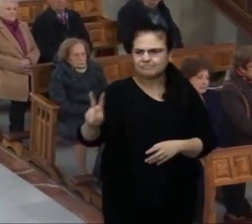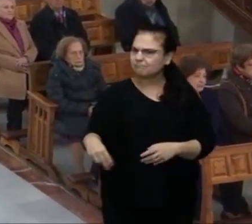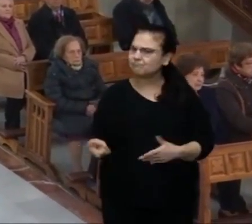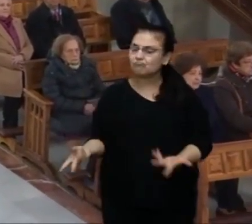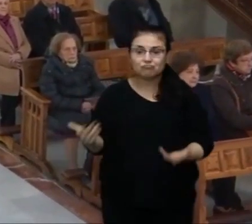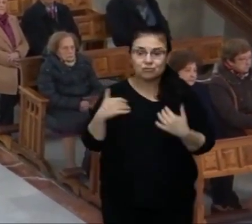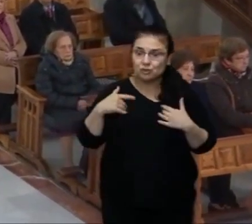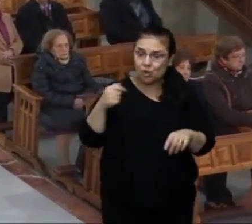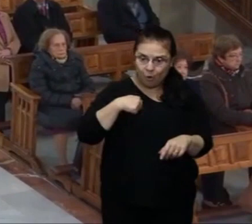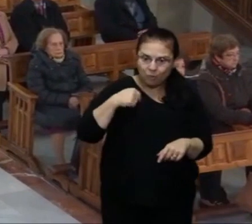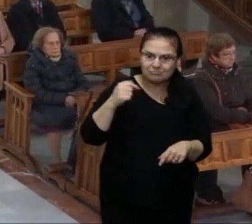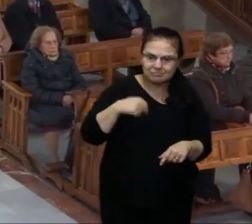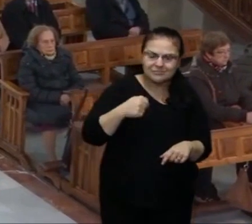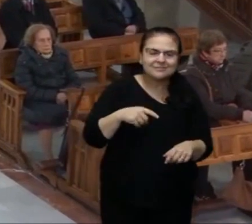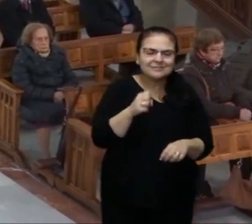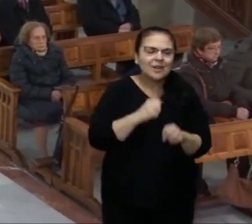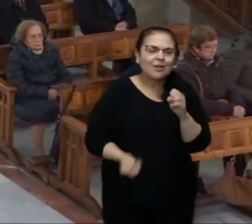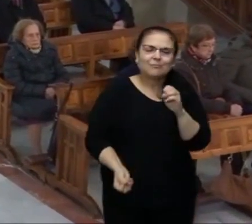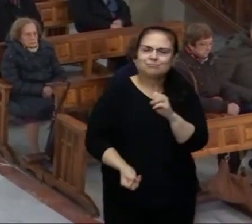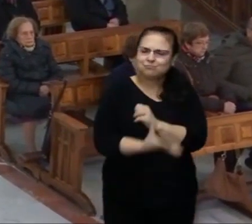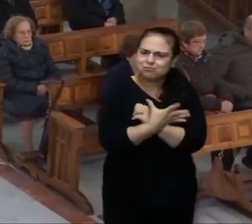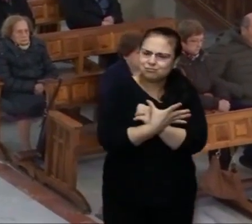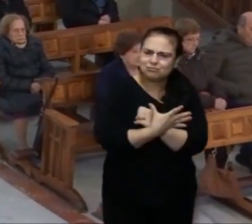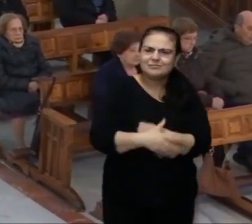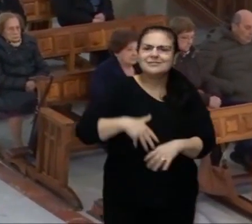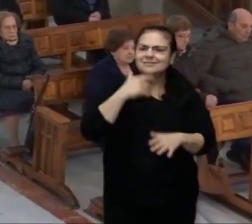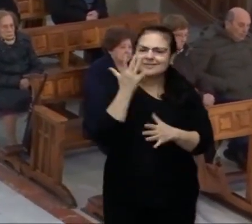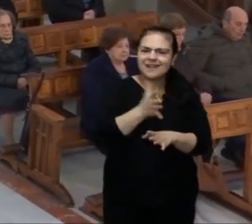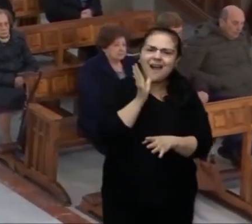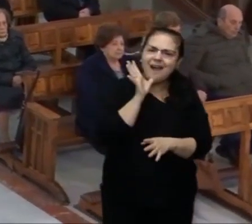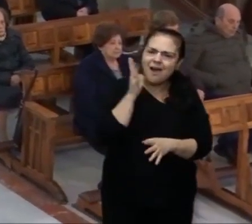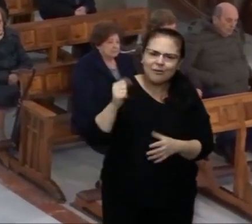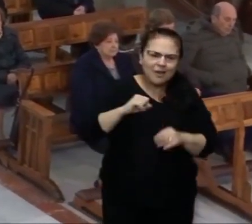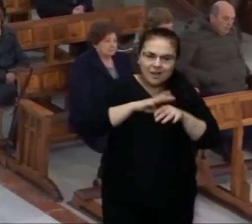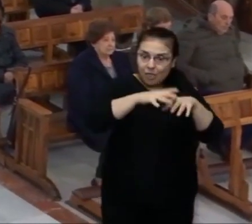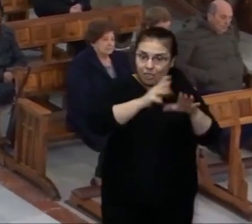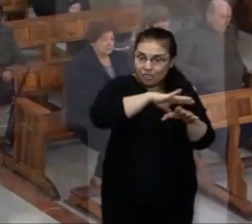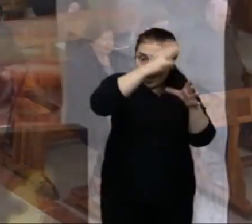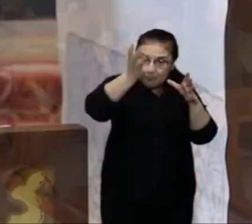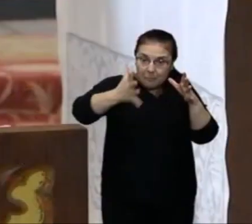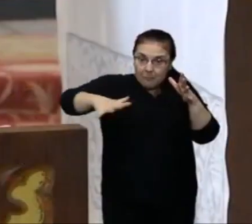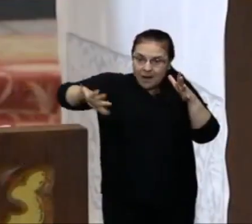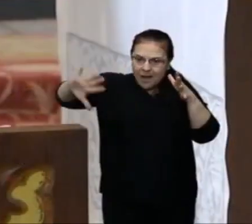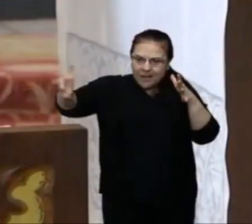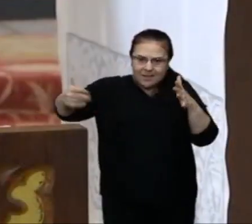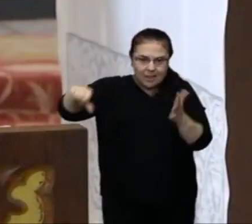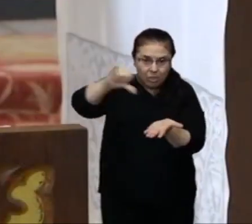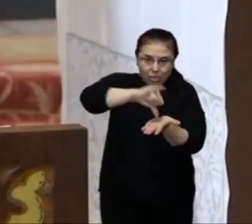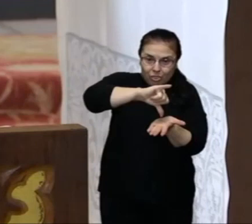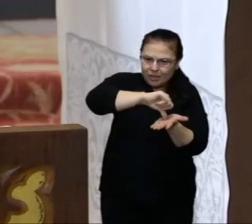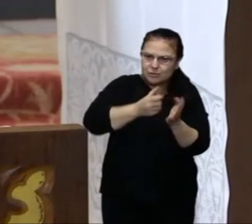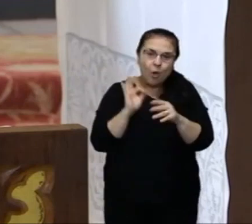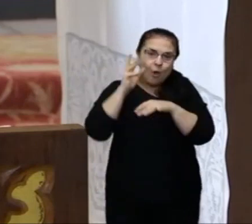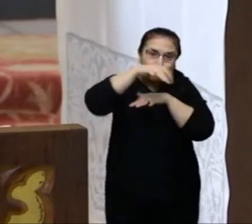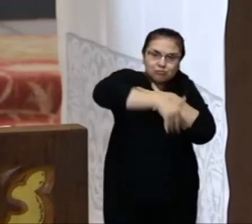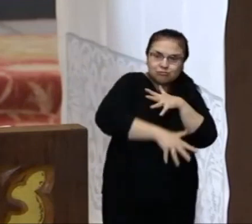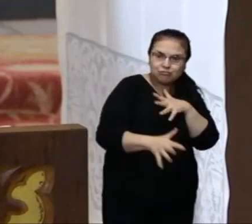Haré brotar ríos en cumbres desoladas, en medio de los valles y